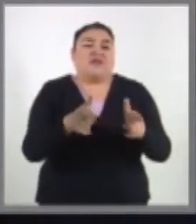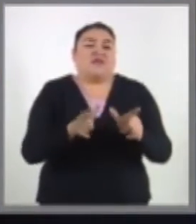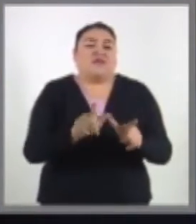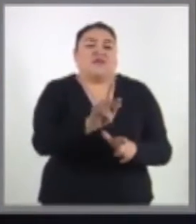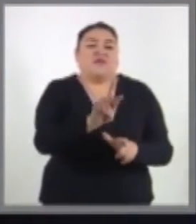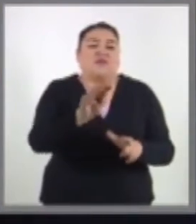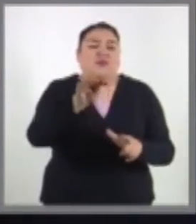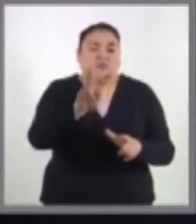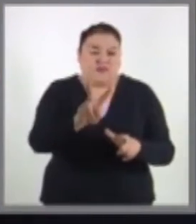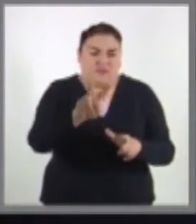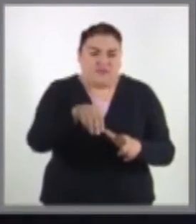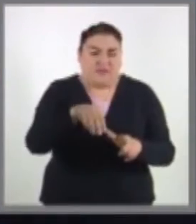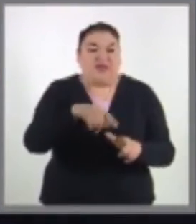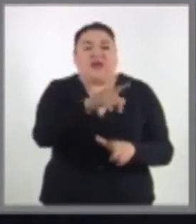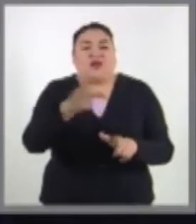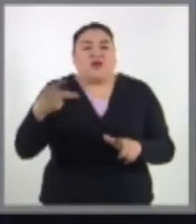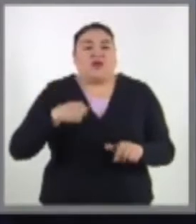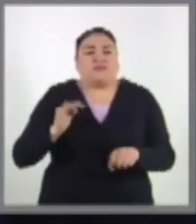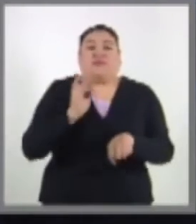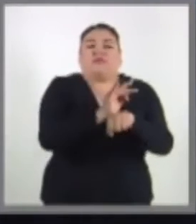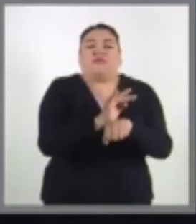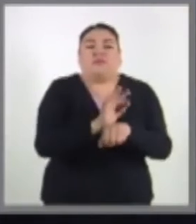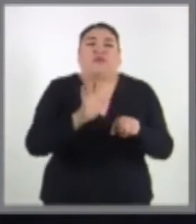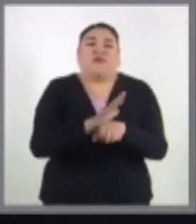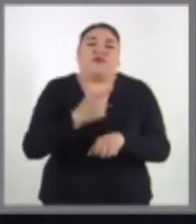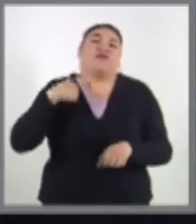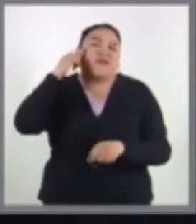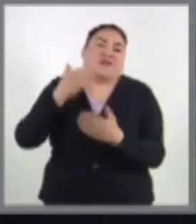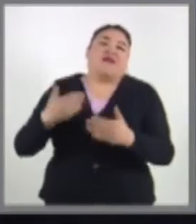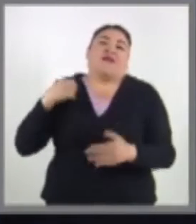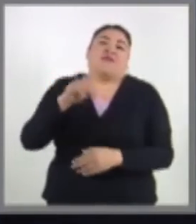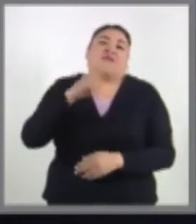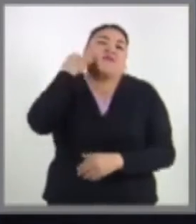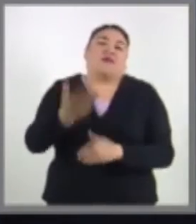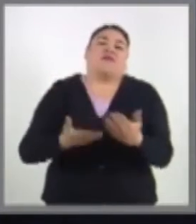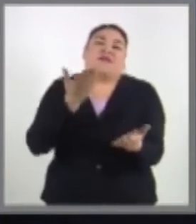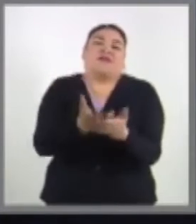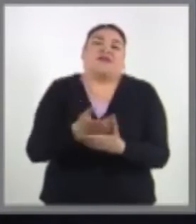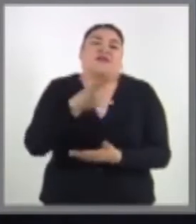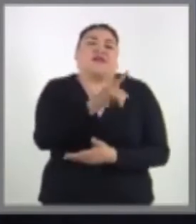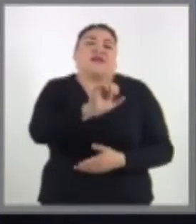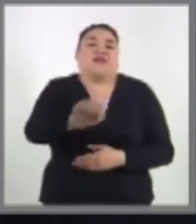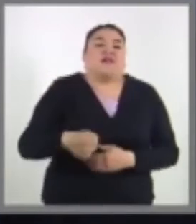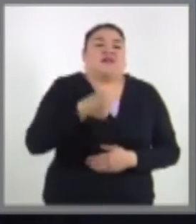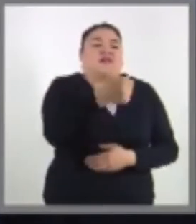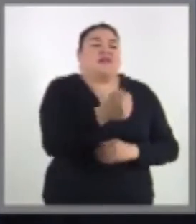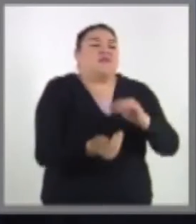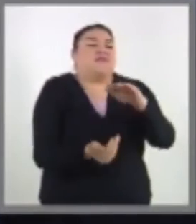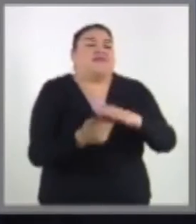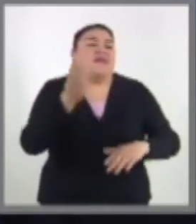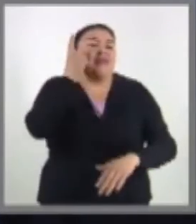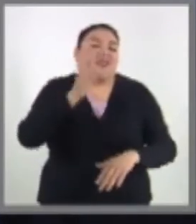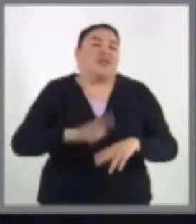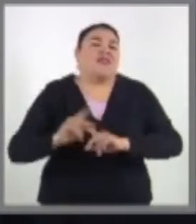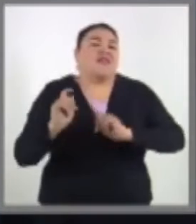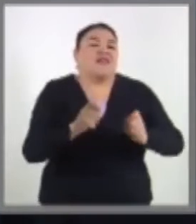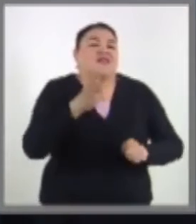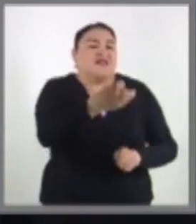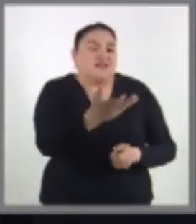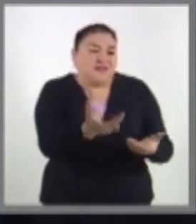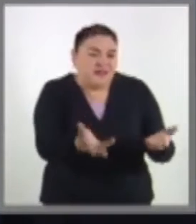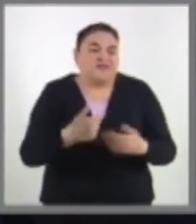salir, por supuesto, su defensa. Fueron ellos quienes lo propusieron y fueron ellos quienes lo tienen efectivamente en la mesa directiva.